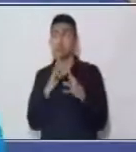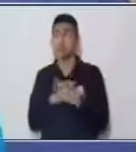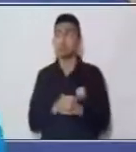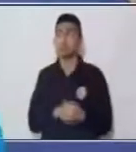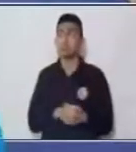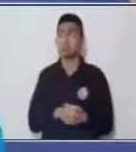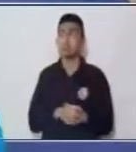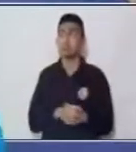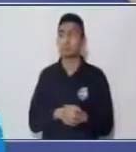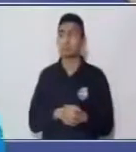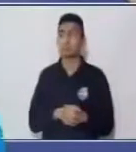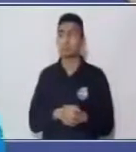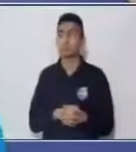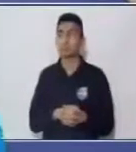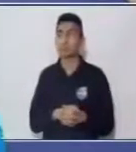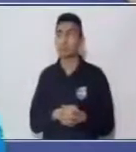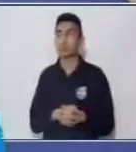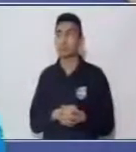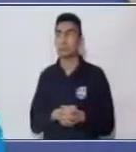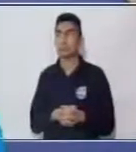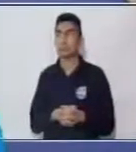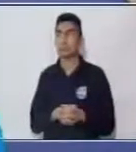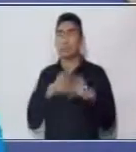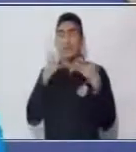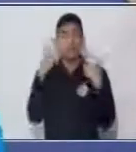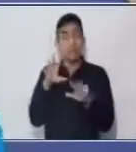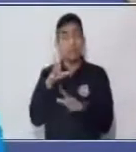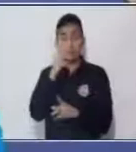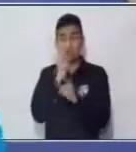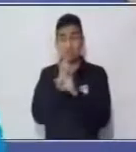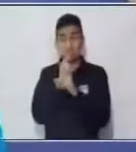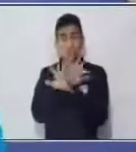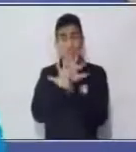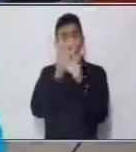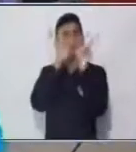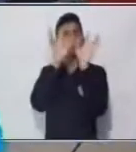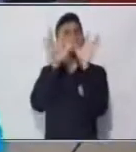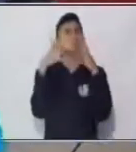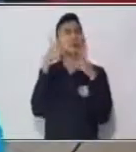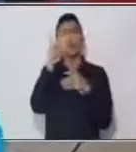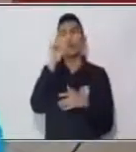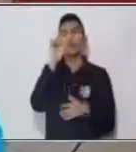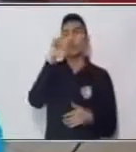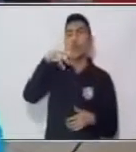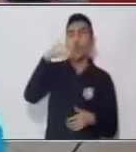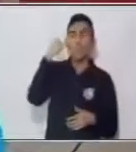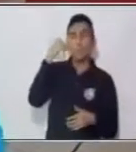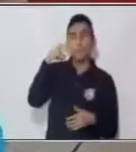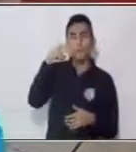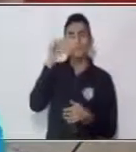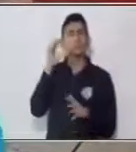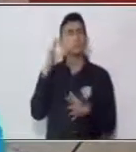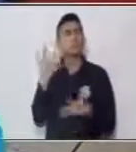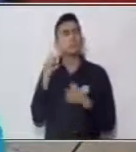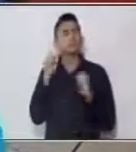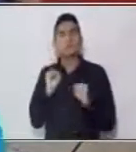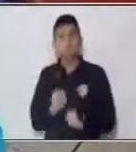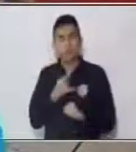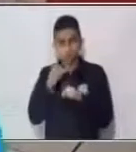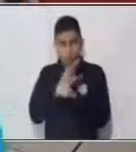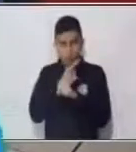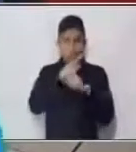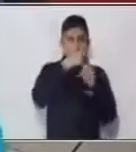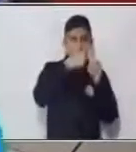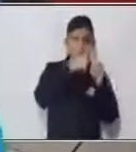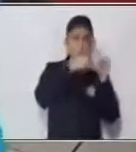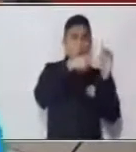el resultado acá es 3. Y aquí hemos formado un dominó. El dominó, como les digo, se puede formar de suma,